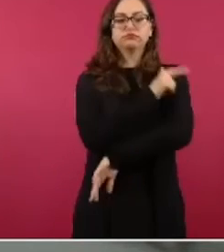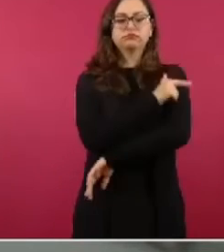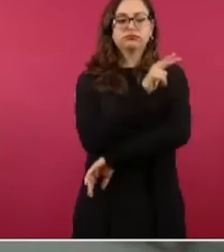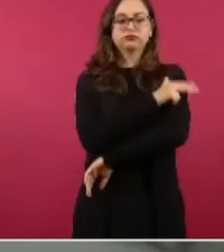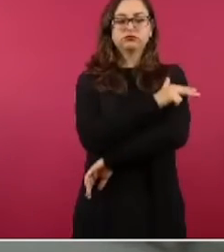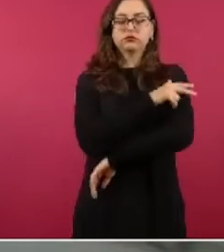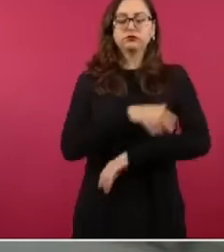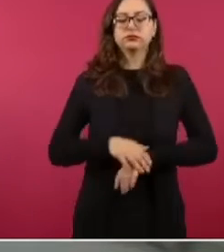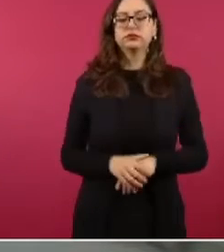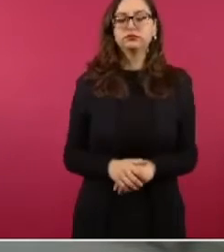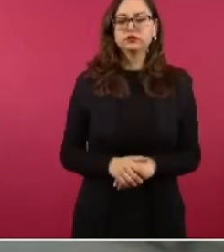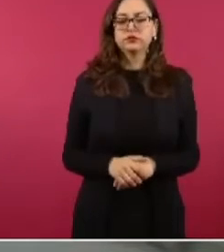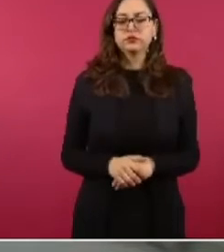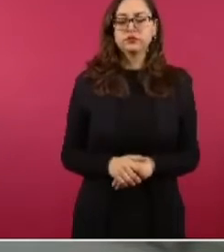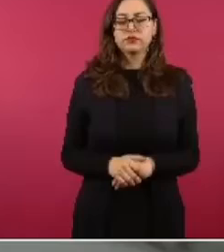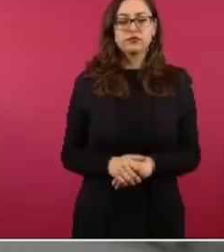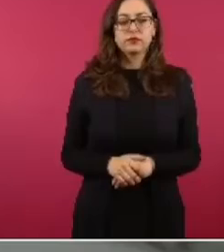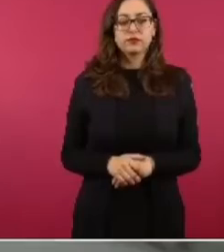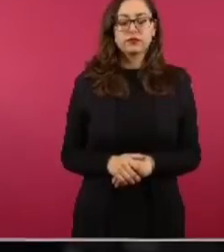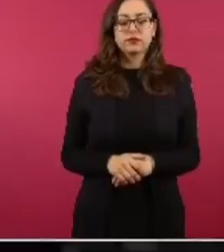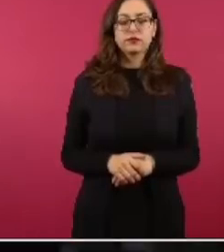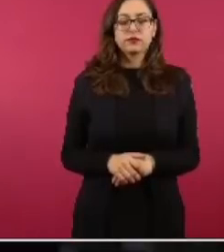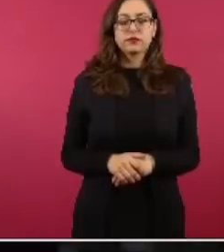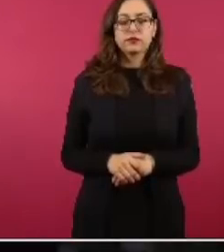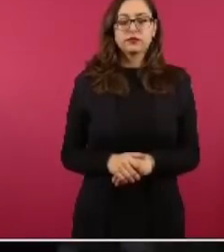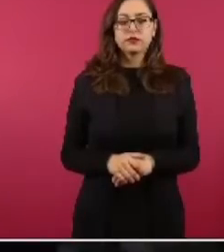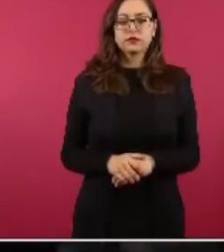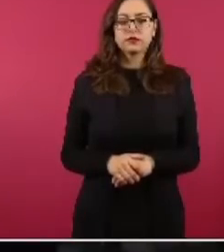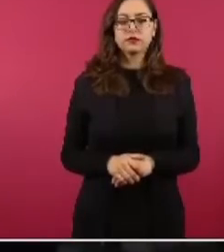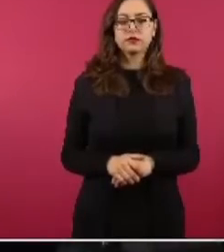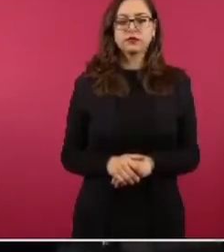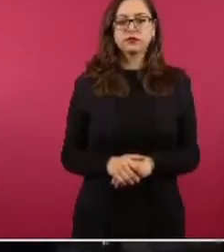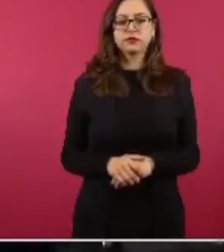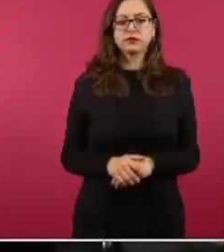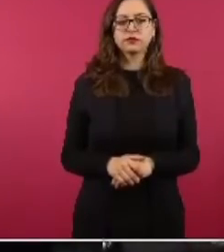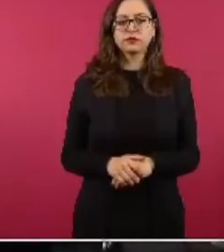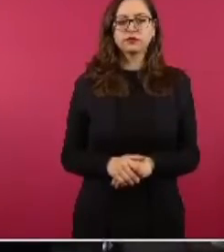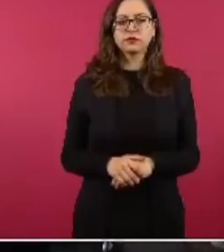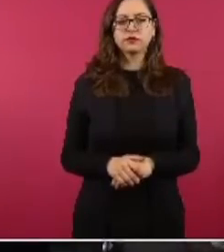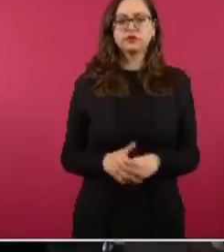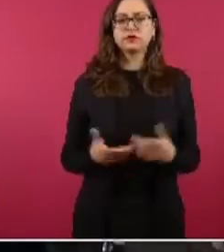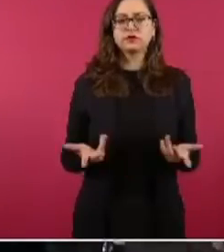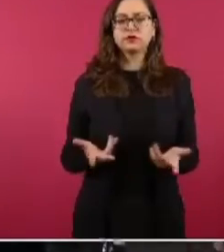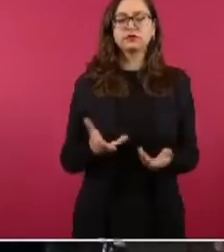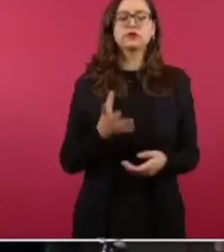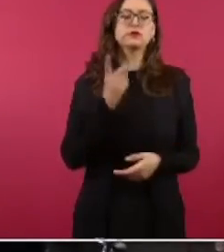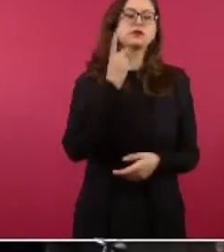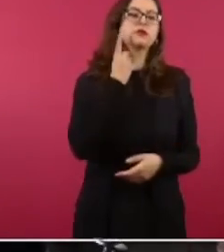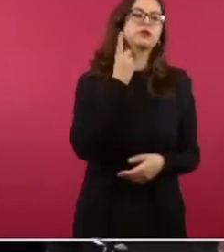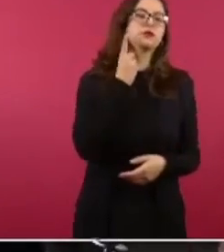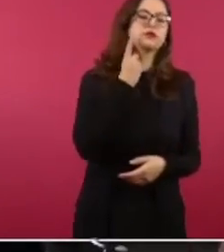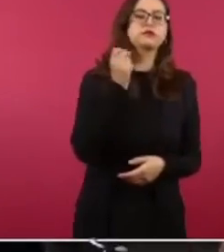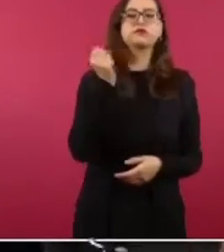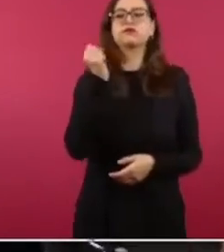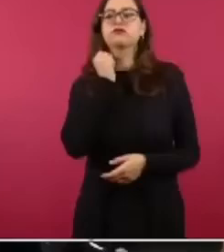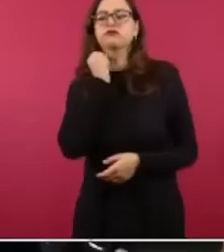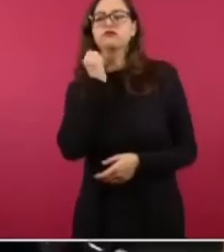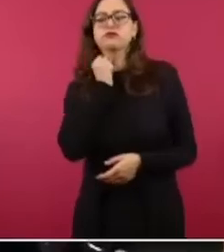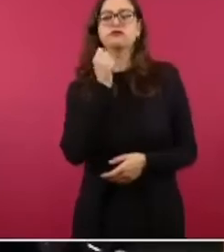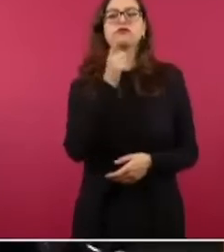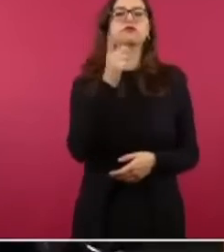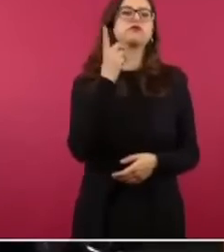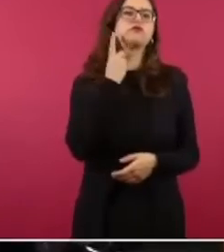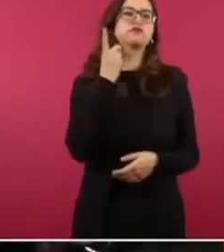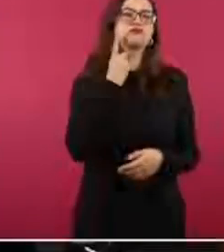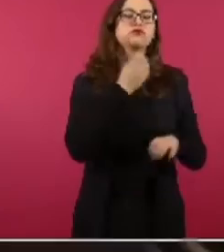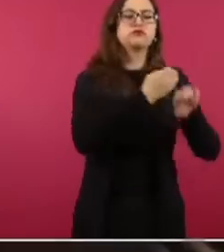de Gobernación ha estado acudiendo a los congresos para cabildear la aprobación de y